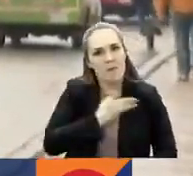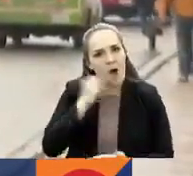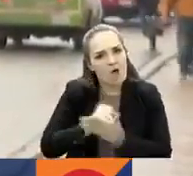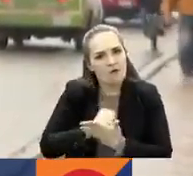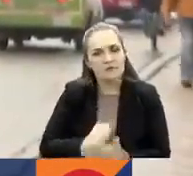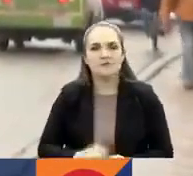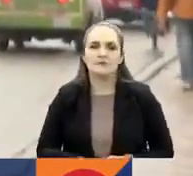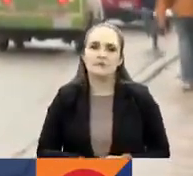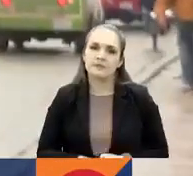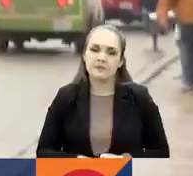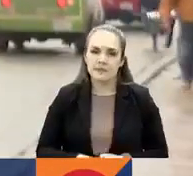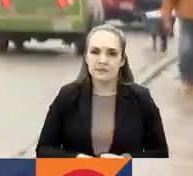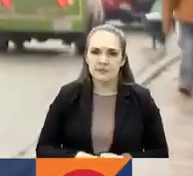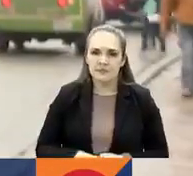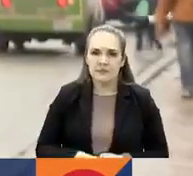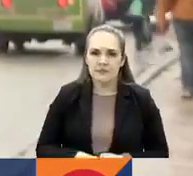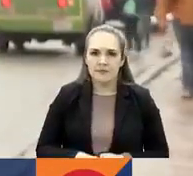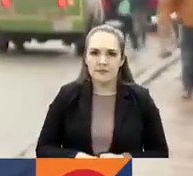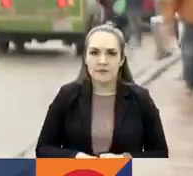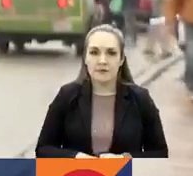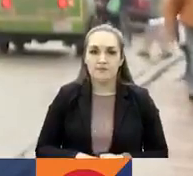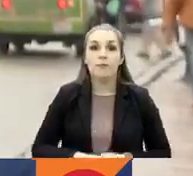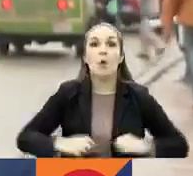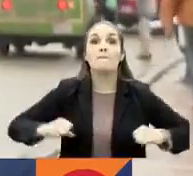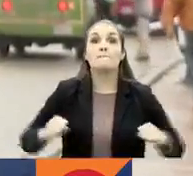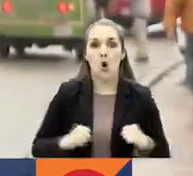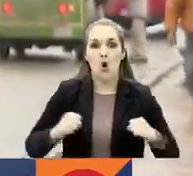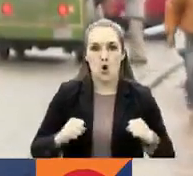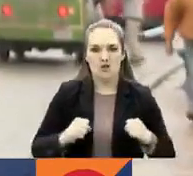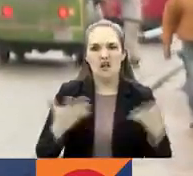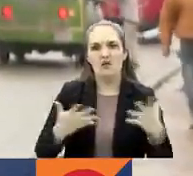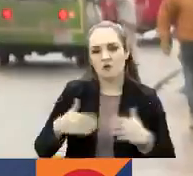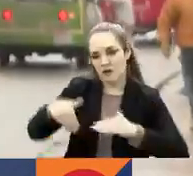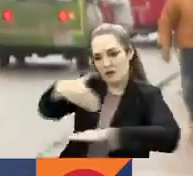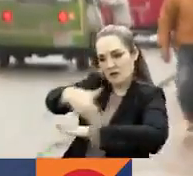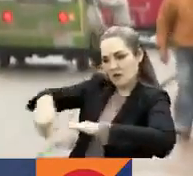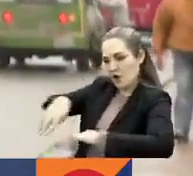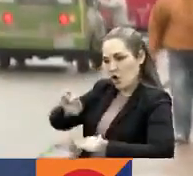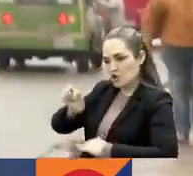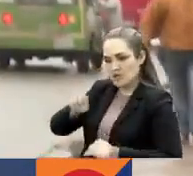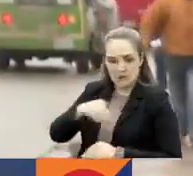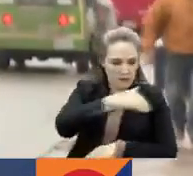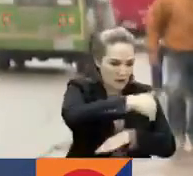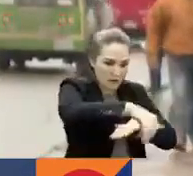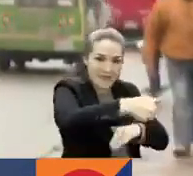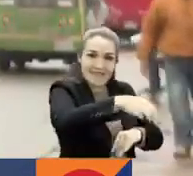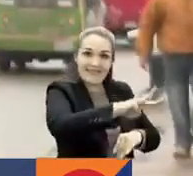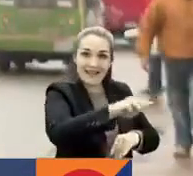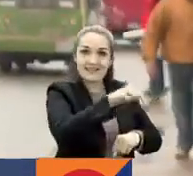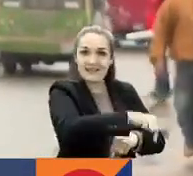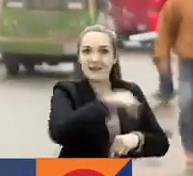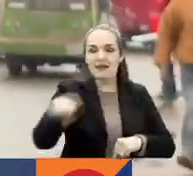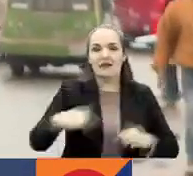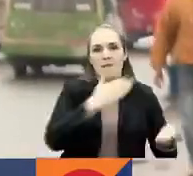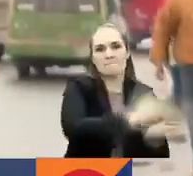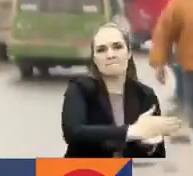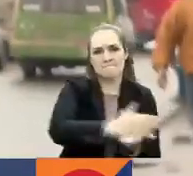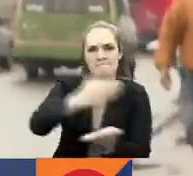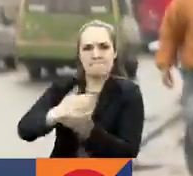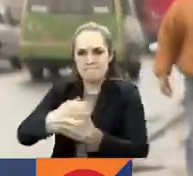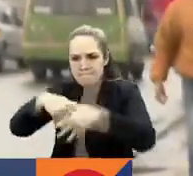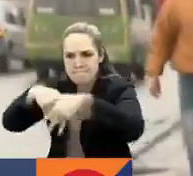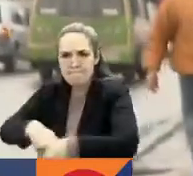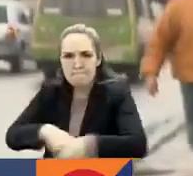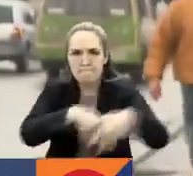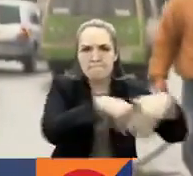En Bogotá hay bloqueos intermitentes en la calle 80 y en la calle 13. Además, se ha anunciado